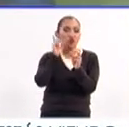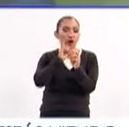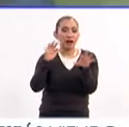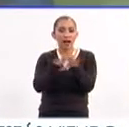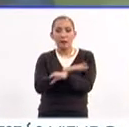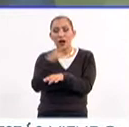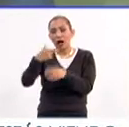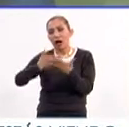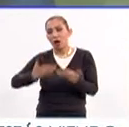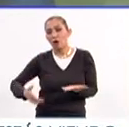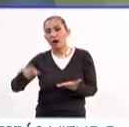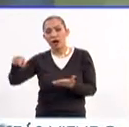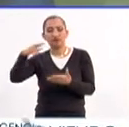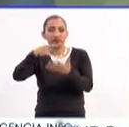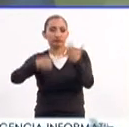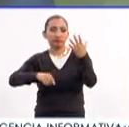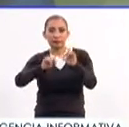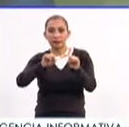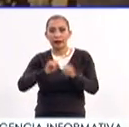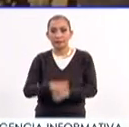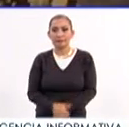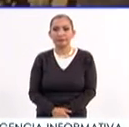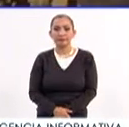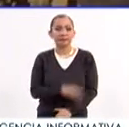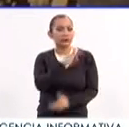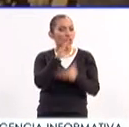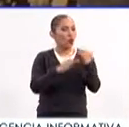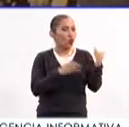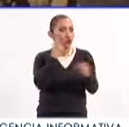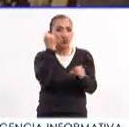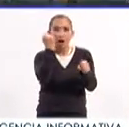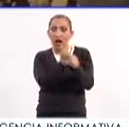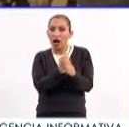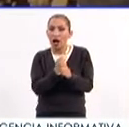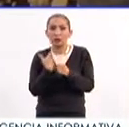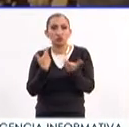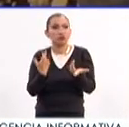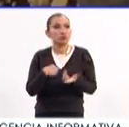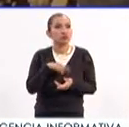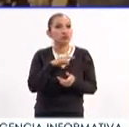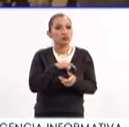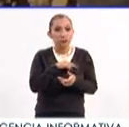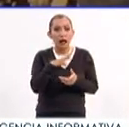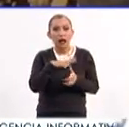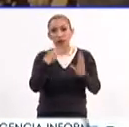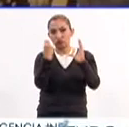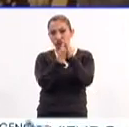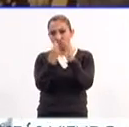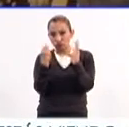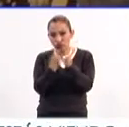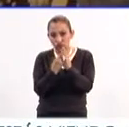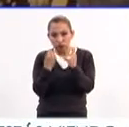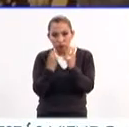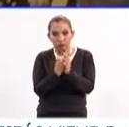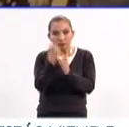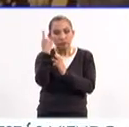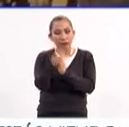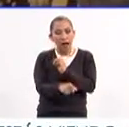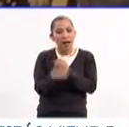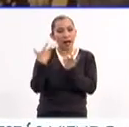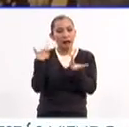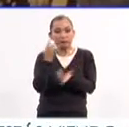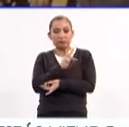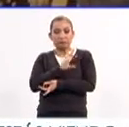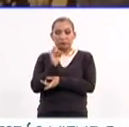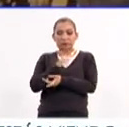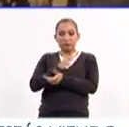tiempo presente, entre otros. Todo el año damos cursos para perderle el miedo a